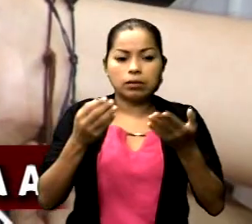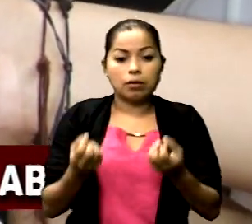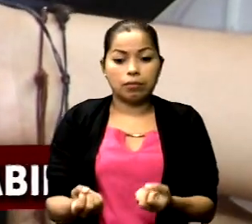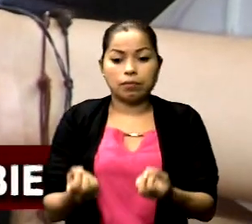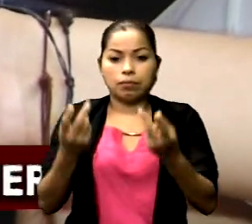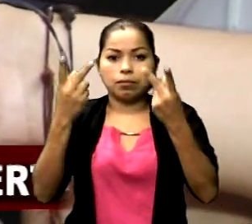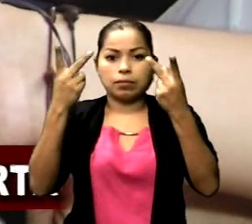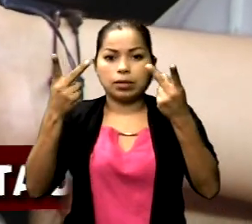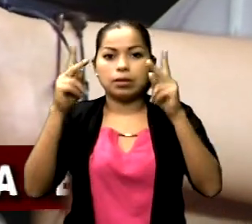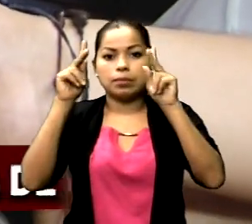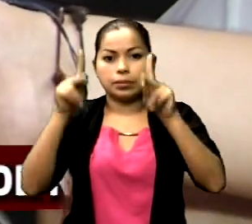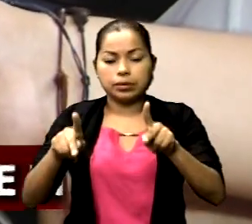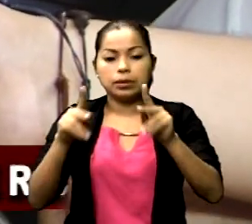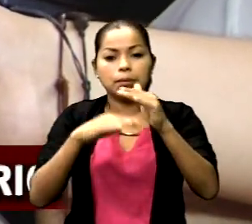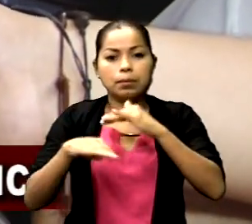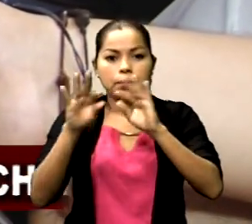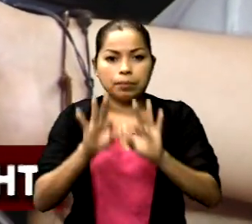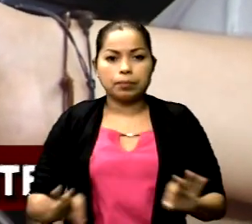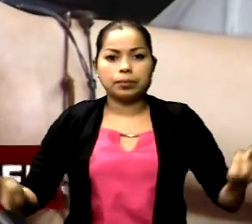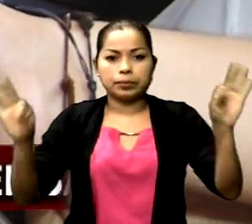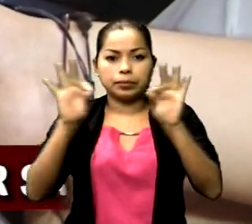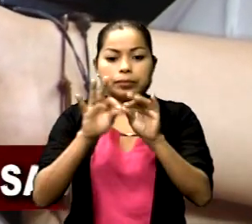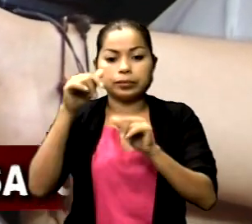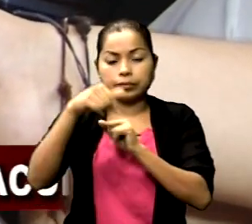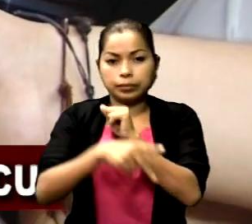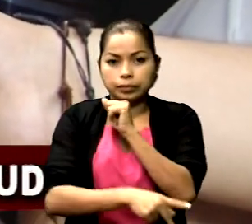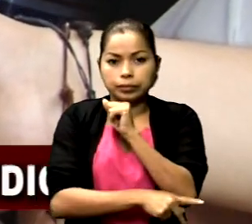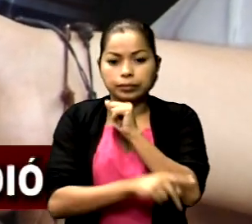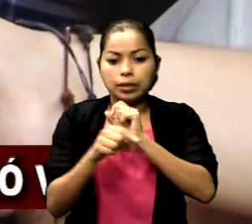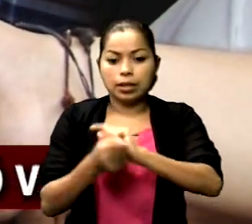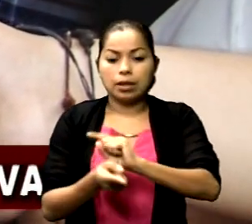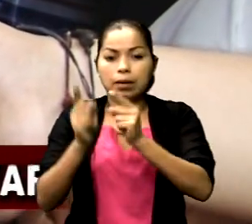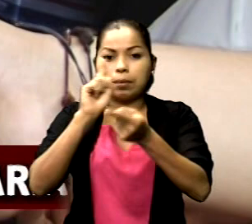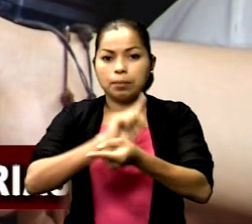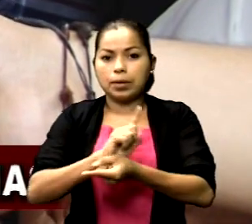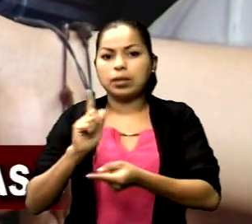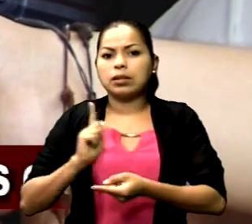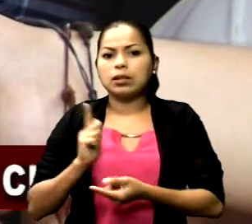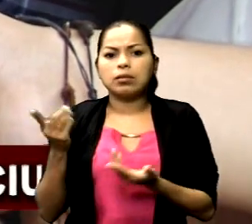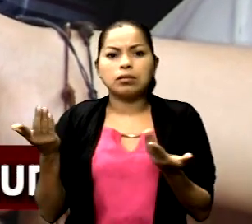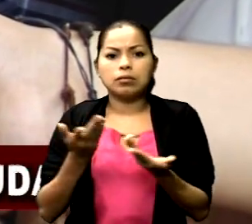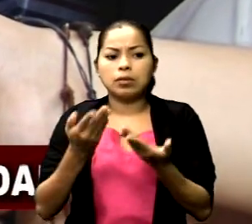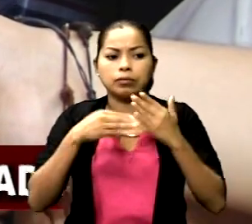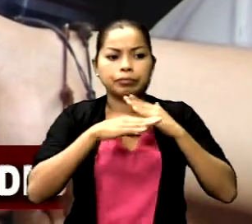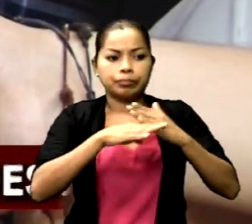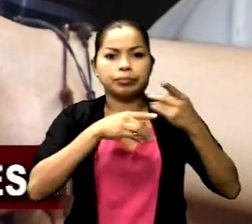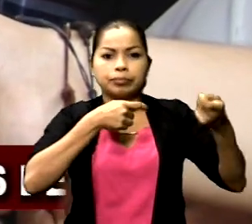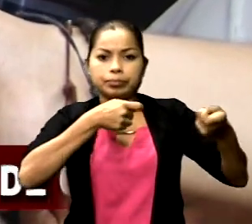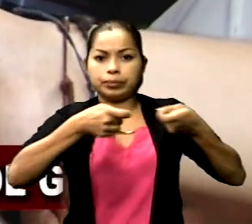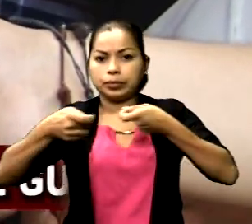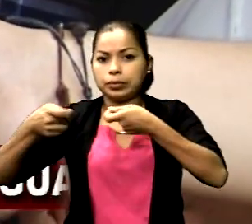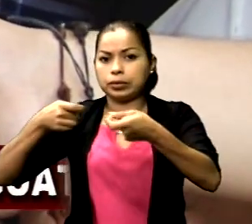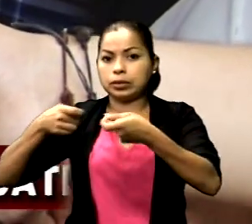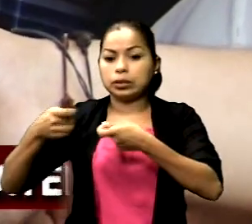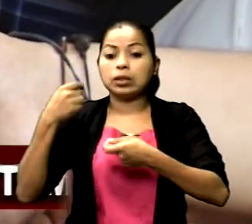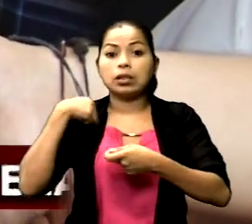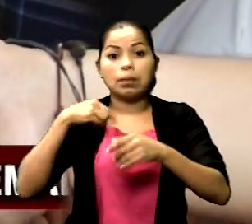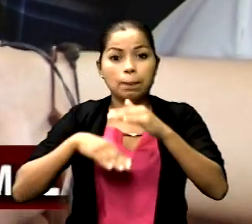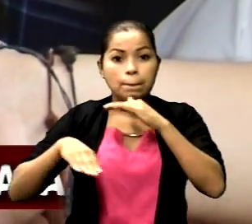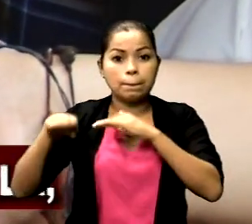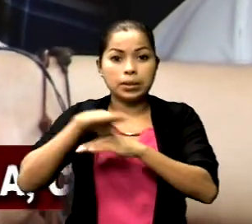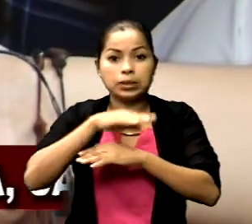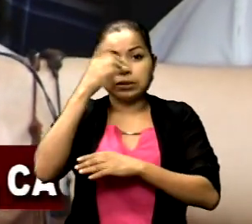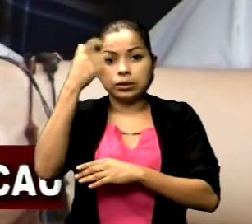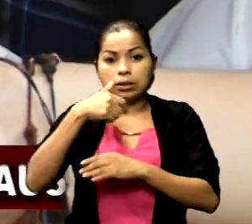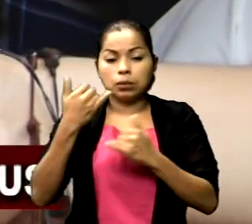vida humana, pues que es lo principal en este país. Pues entonces esta reforma tiene un carácter preventivo y tiene un carácter punitivo